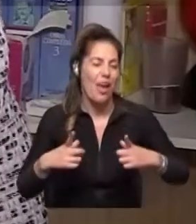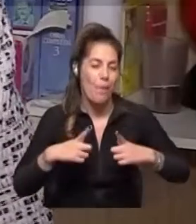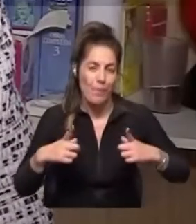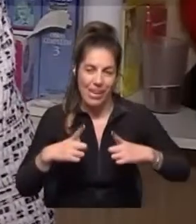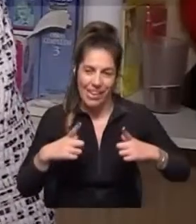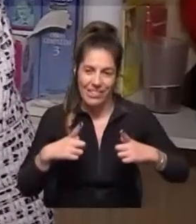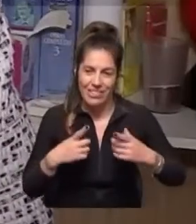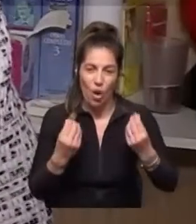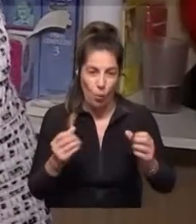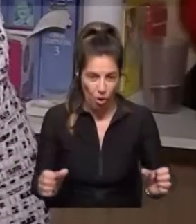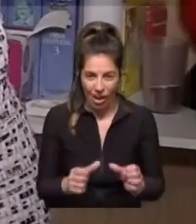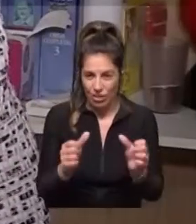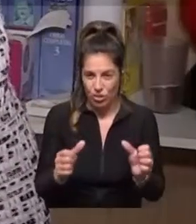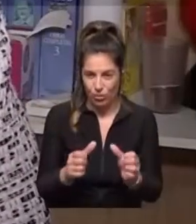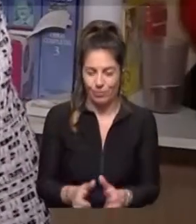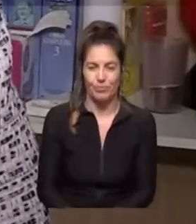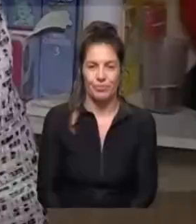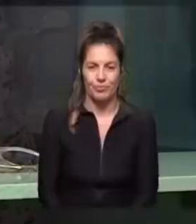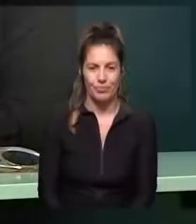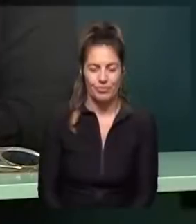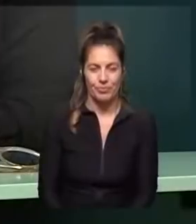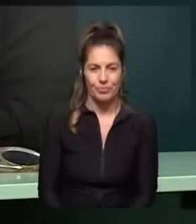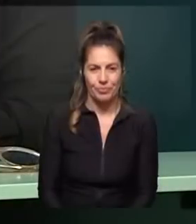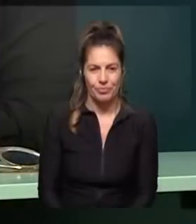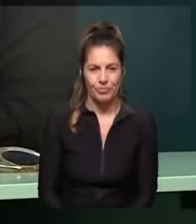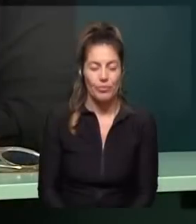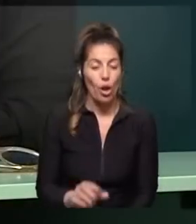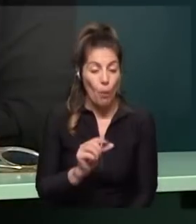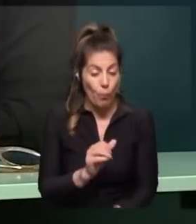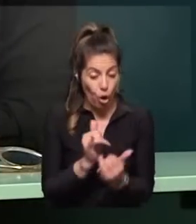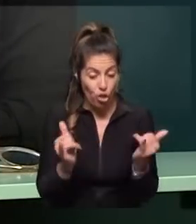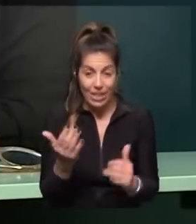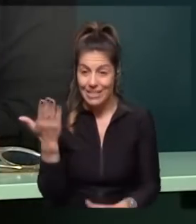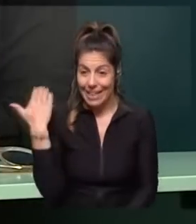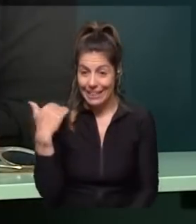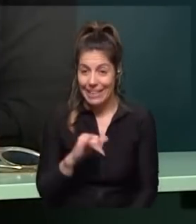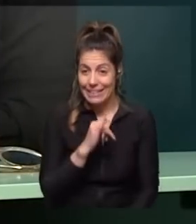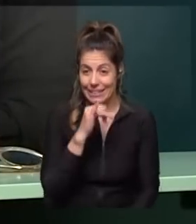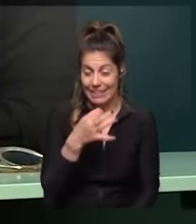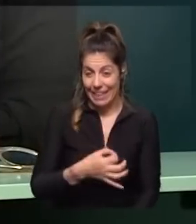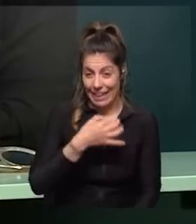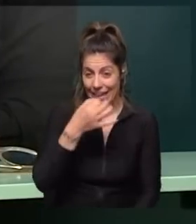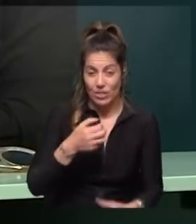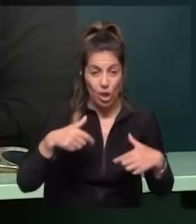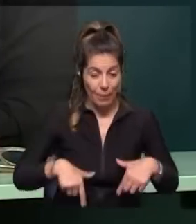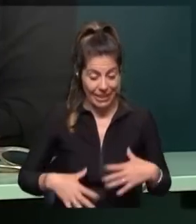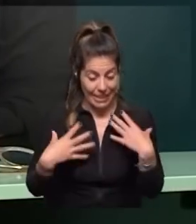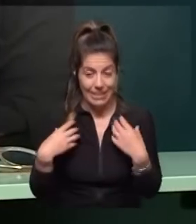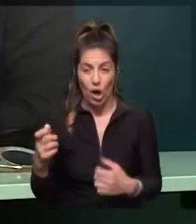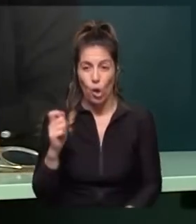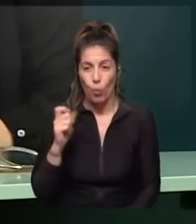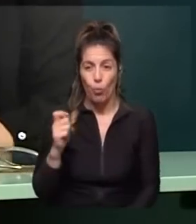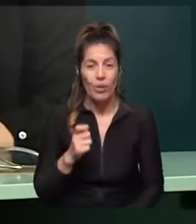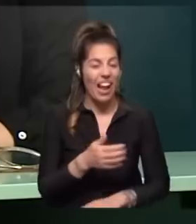través de la acción pocos días atrás hubo declaraciones de la ministra de salud pública Karina rando